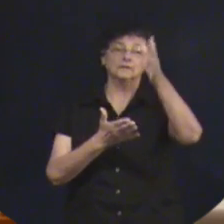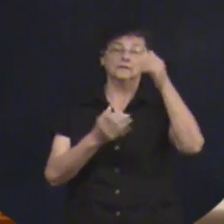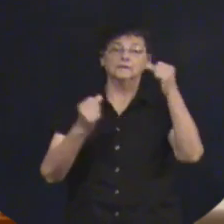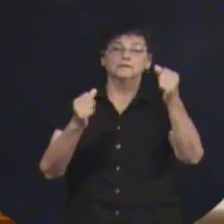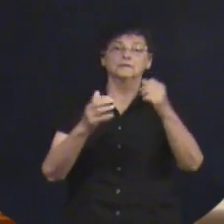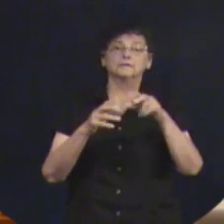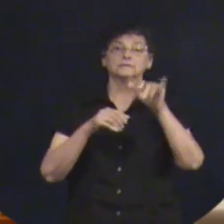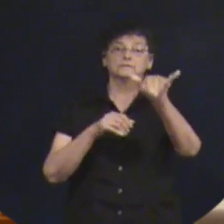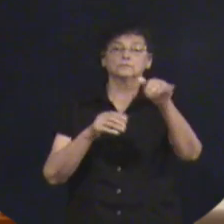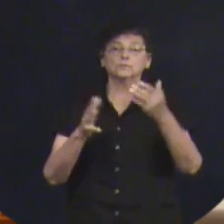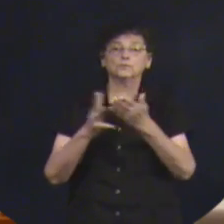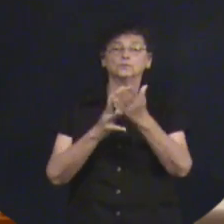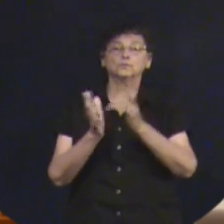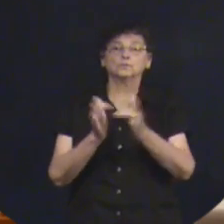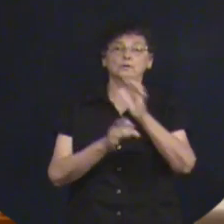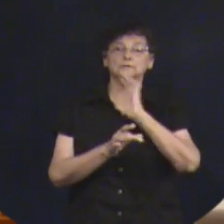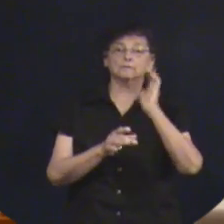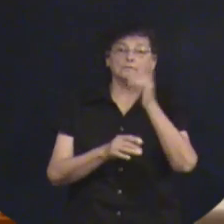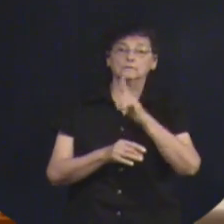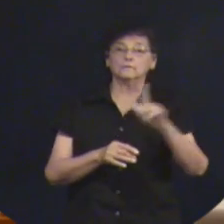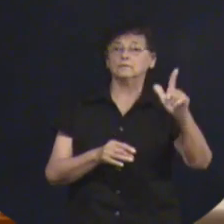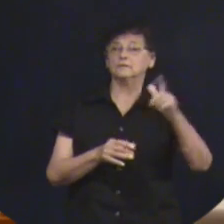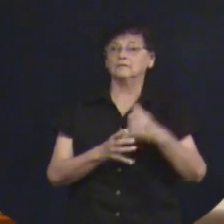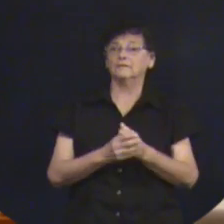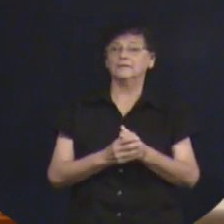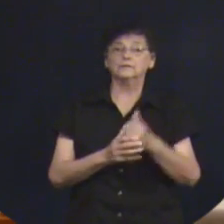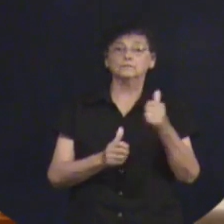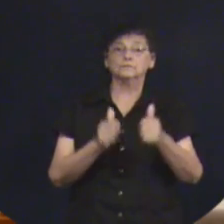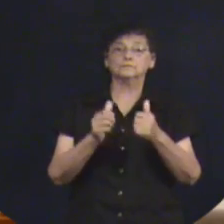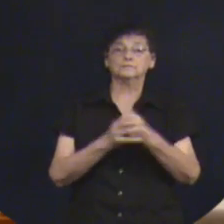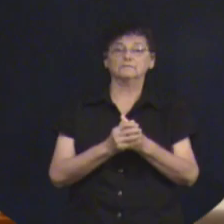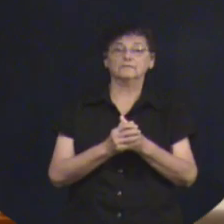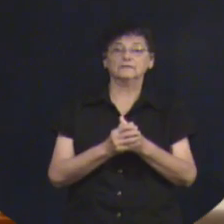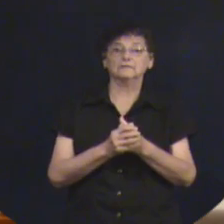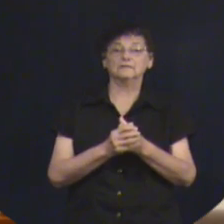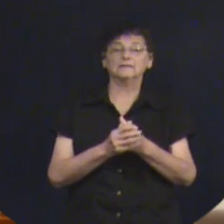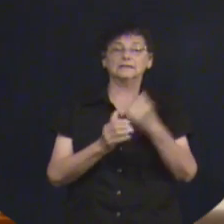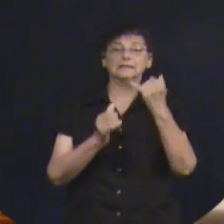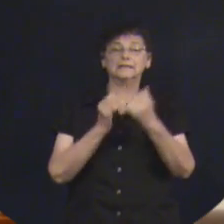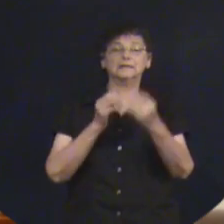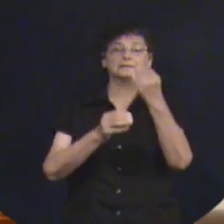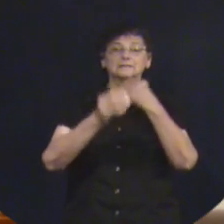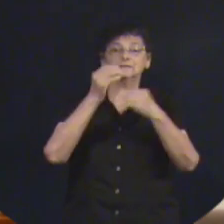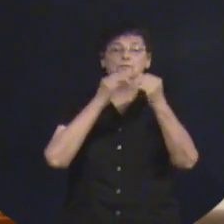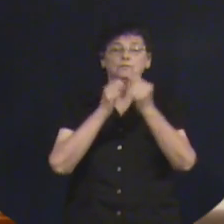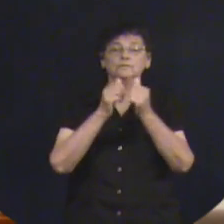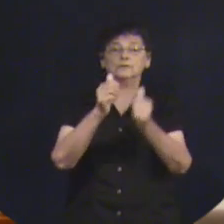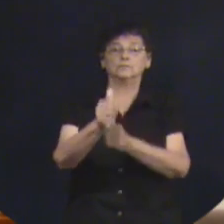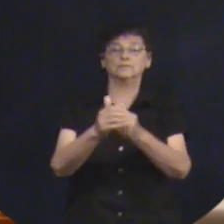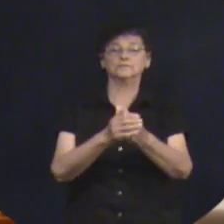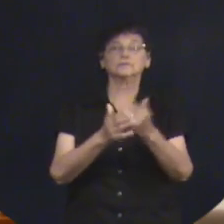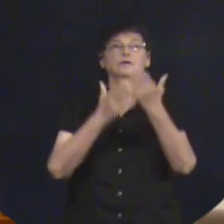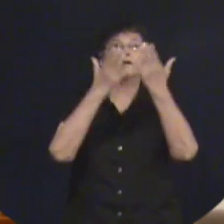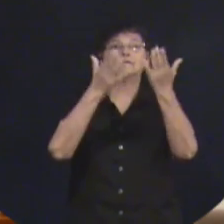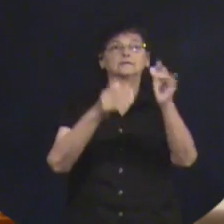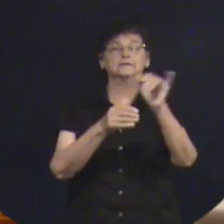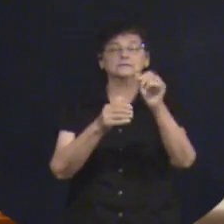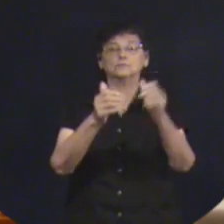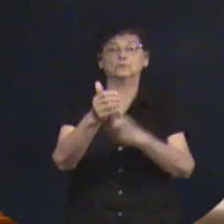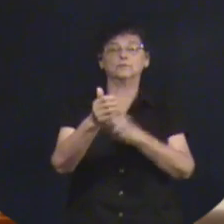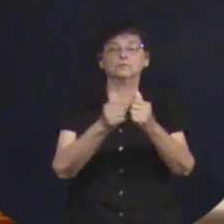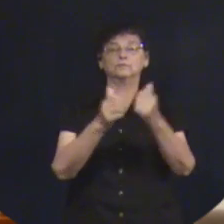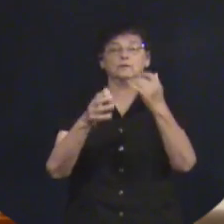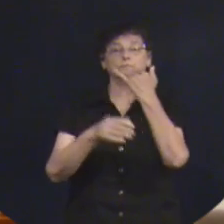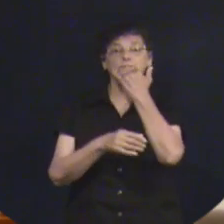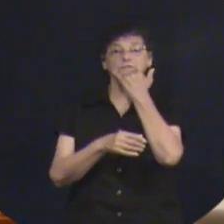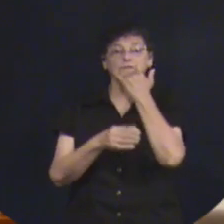y Eterno, por Cristo Señor nuestro, el cual en la última cena con los apóstoles se ofreció a ti como cordero sin